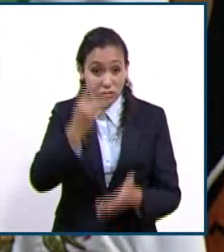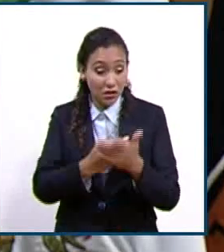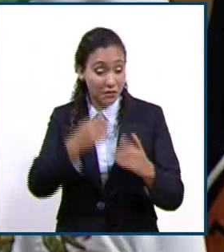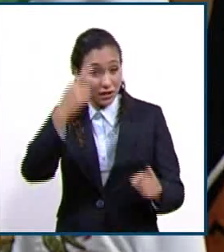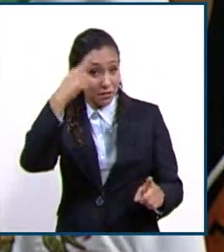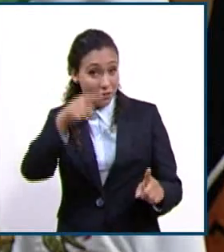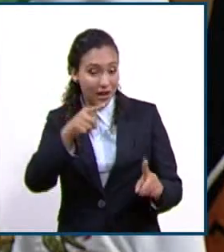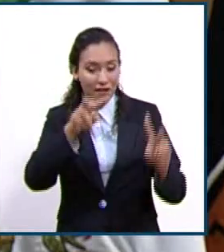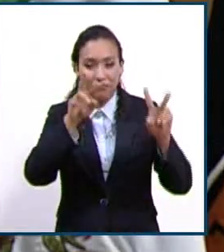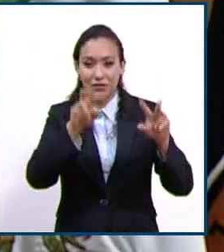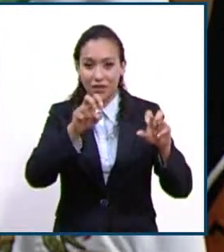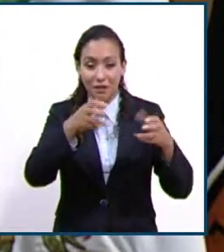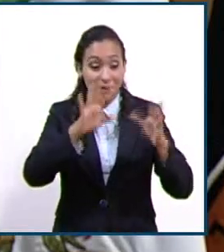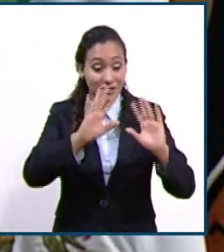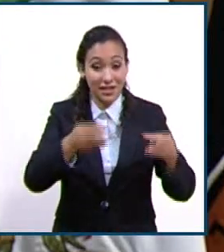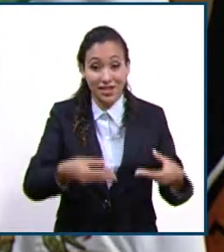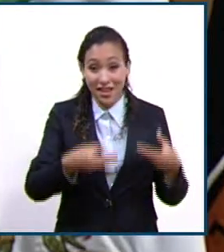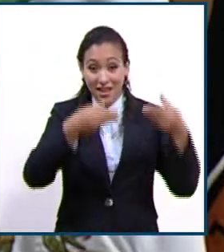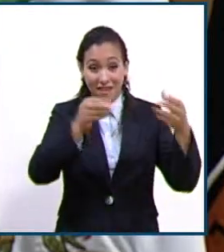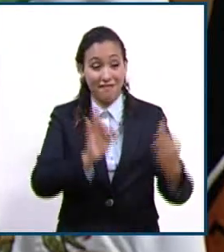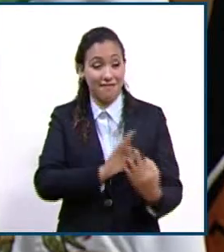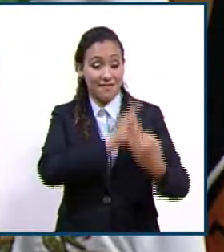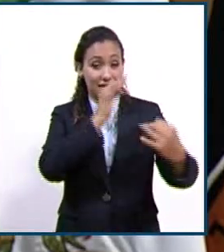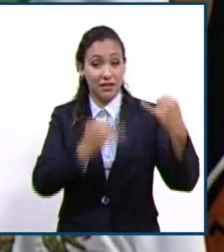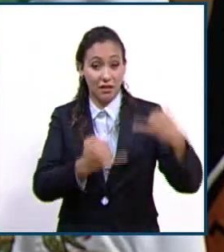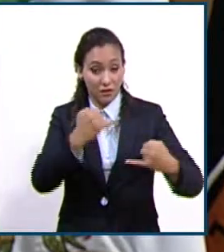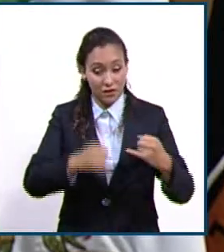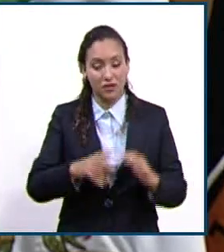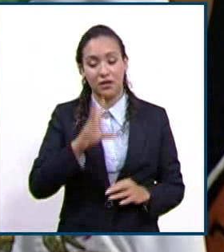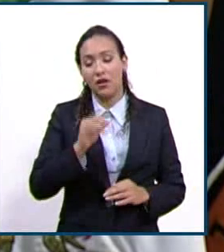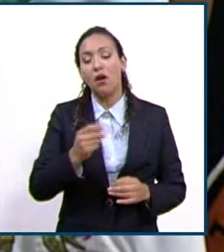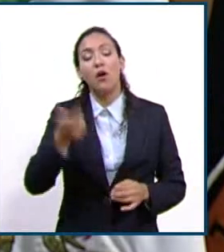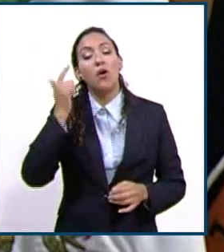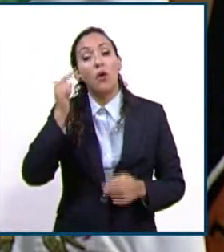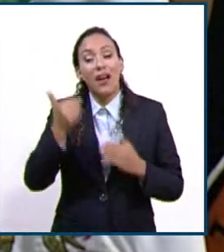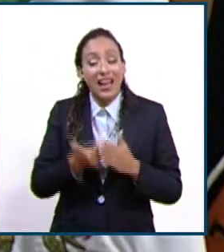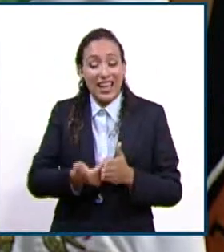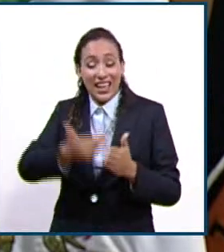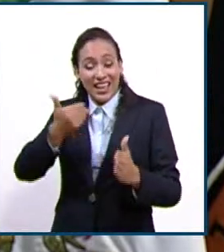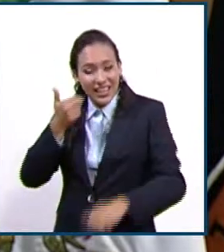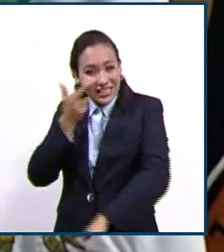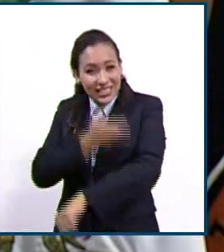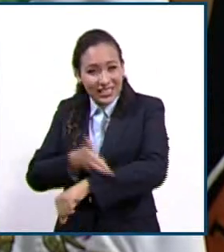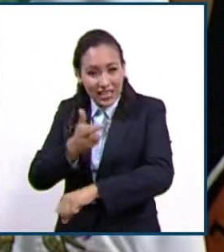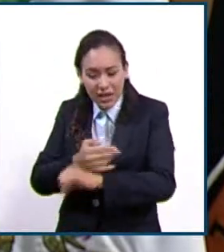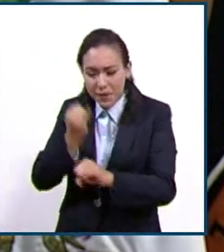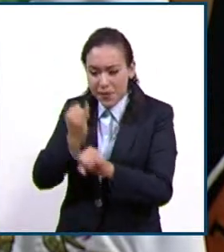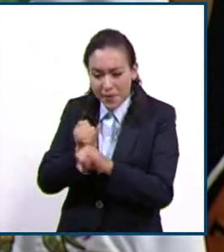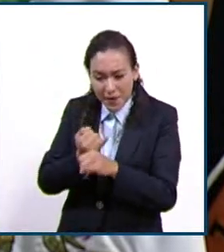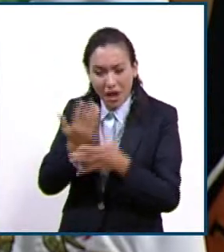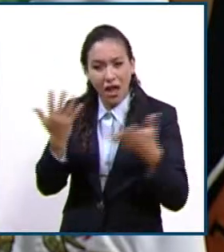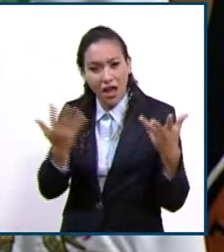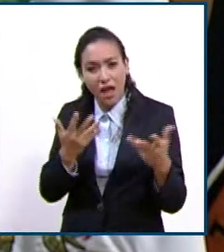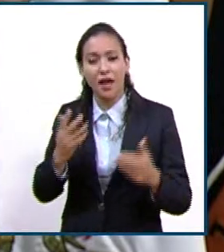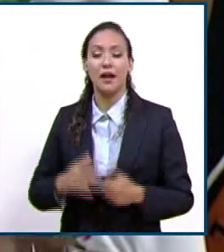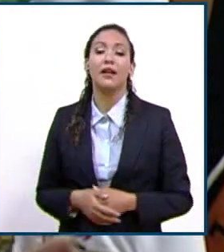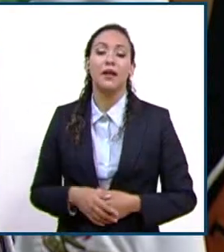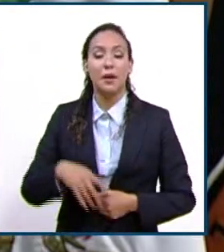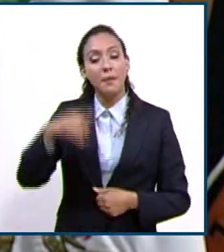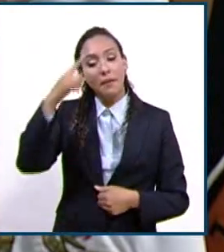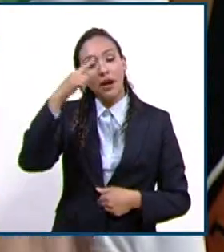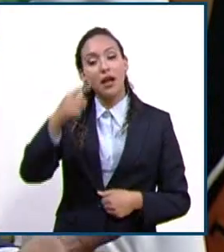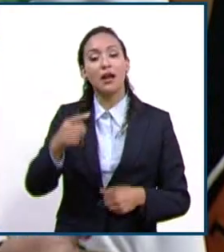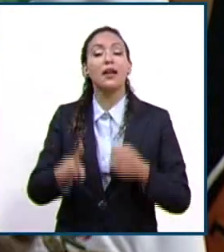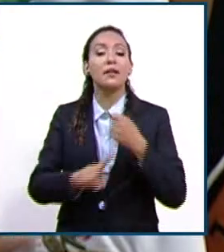asuntos que ya llegaron a los tribunales. Ojalá que se pueda empezar a practicar una solución